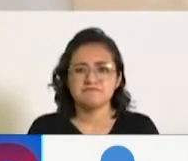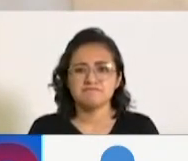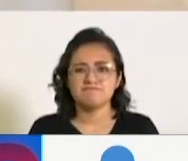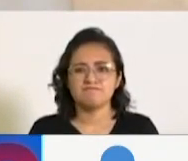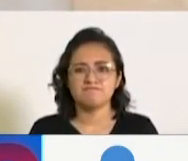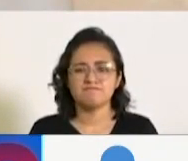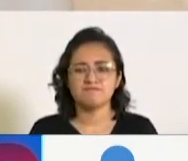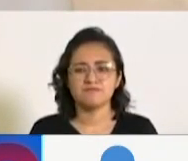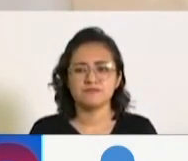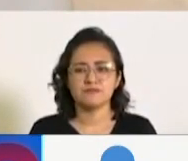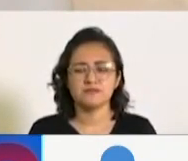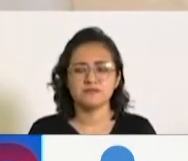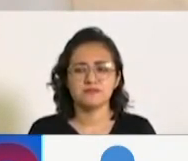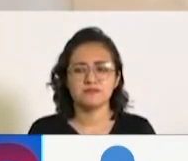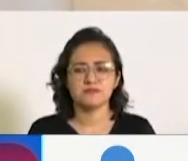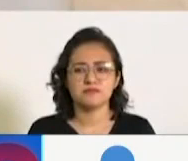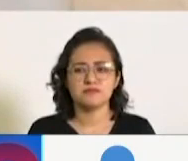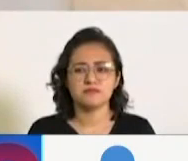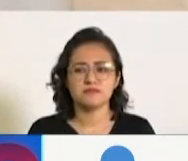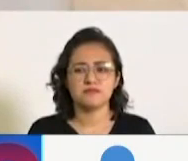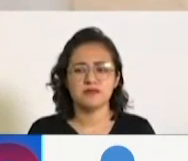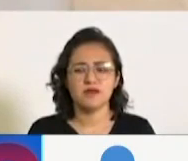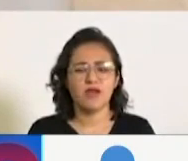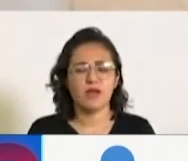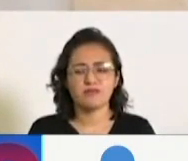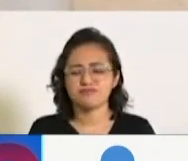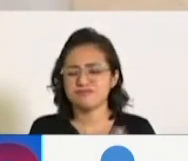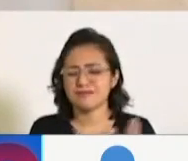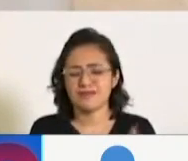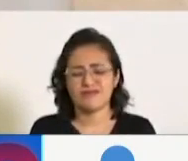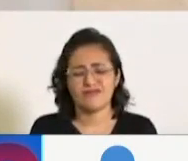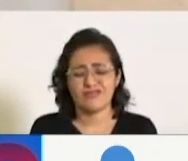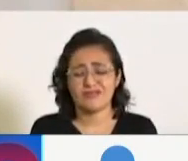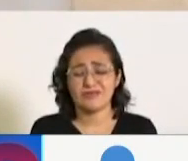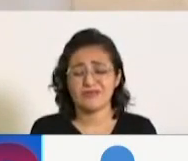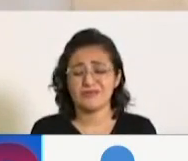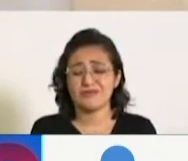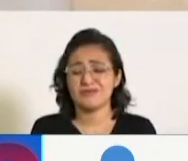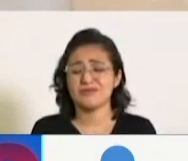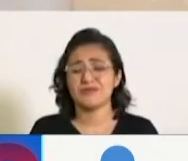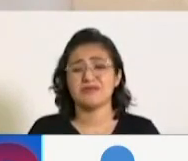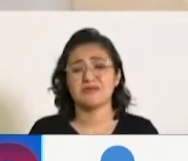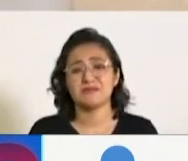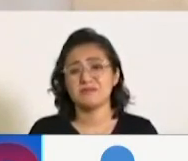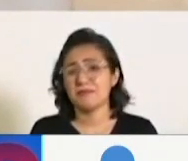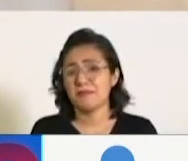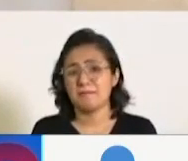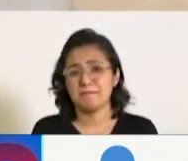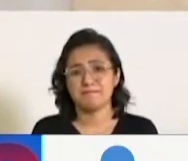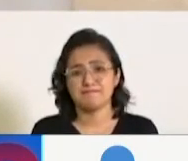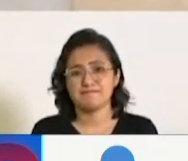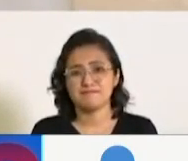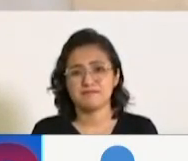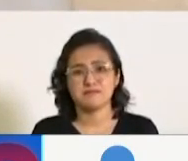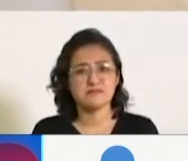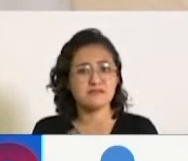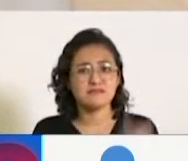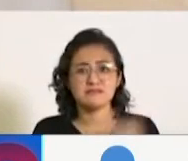de medidas muy fuertes por las condiciones que pudieran presentarse.